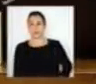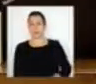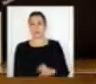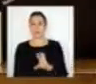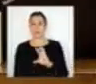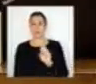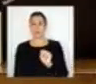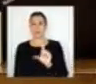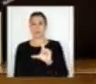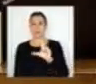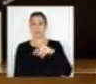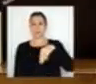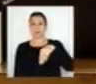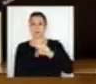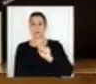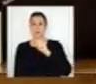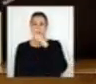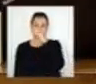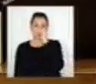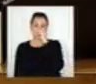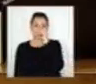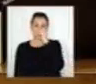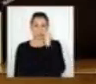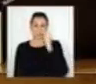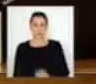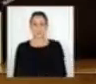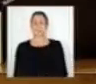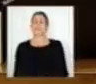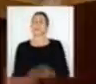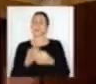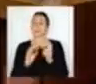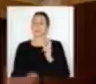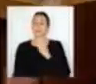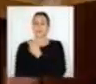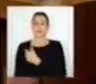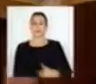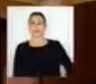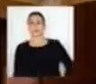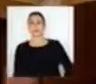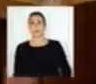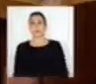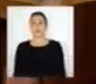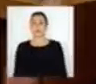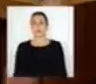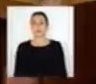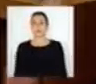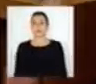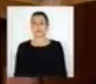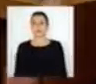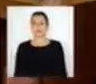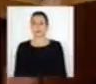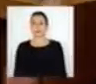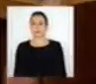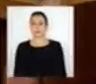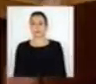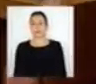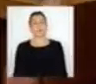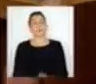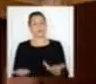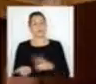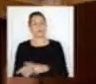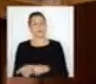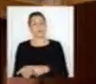palabra. Gracias, señor presidente. La verdad, señor presidente, y estimados y estimadas